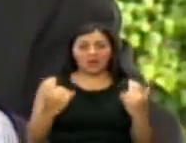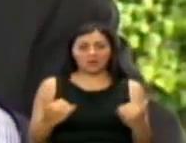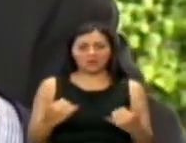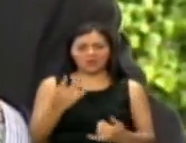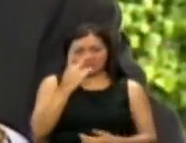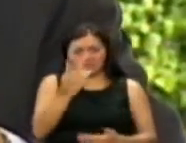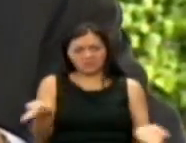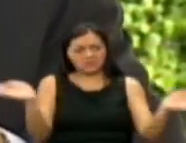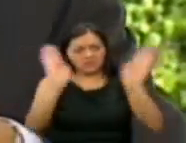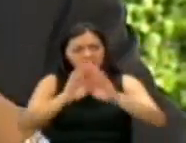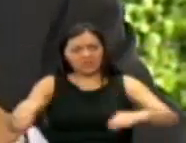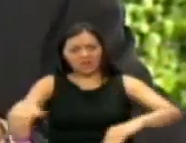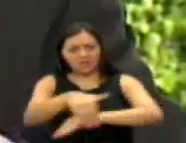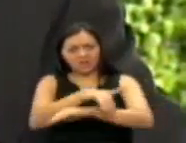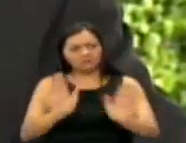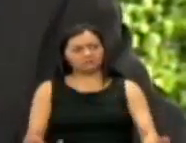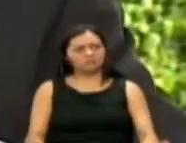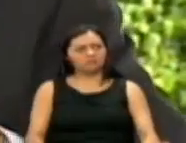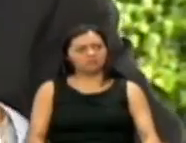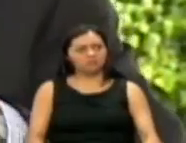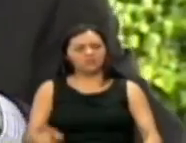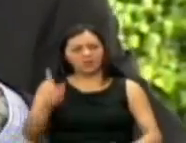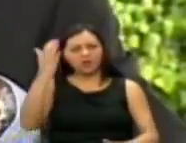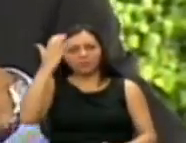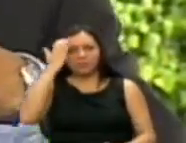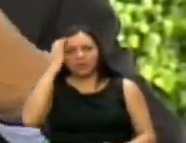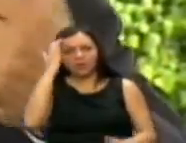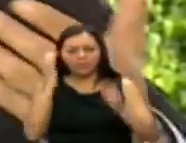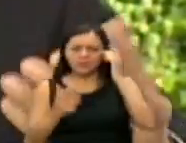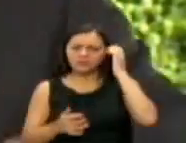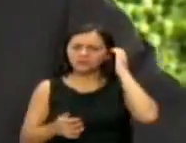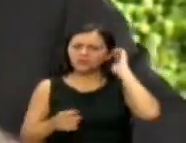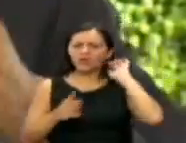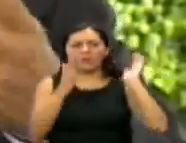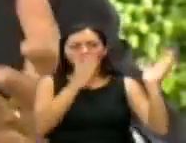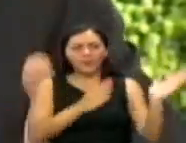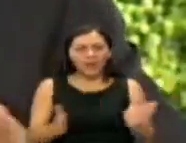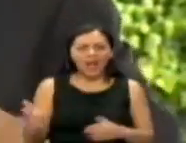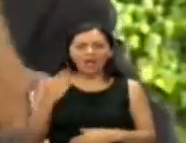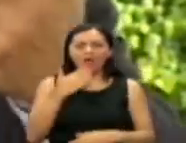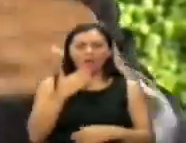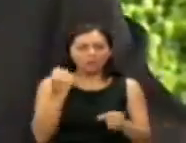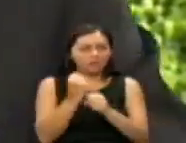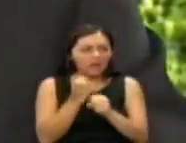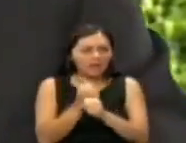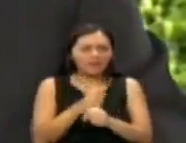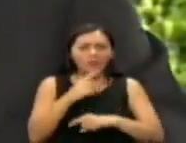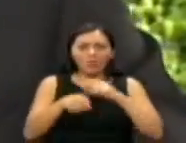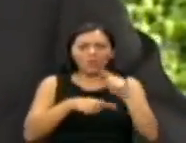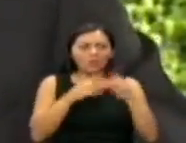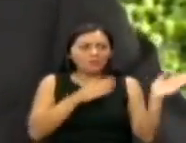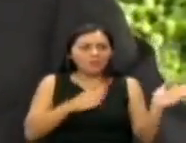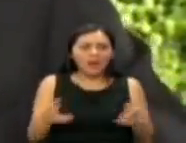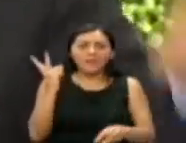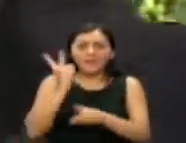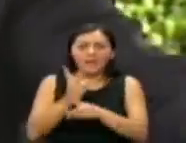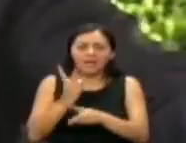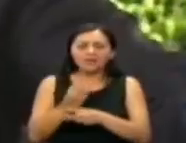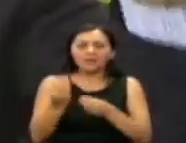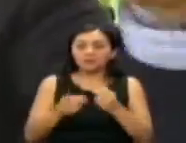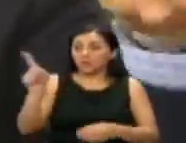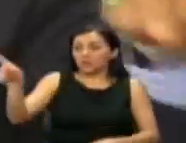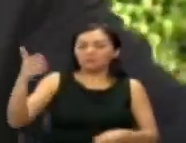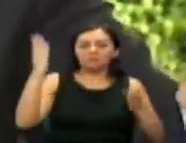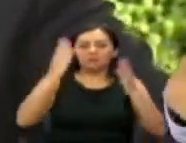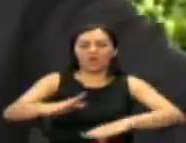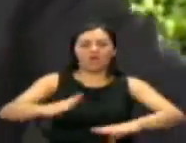fíjense con lo que juegan. En vez de estar preocupados de tener los planes de evacuación, planes de contingencia, en caso de una erosión del Cotopaxi, ellos